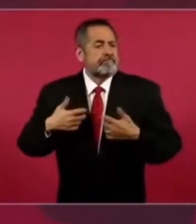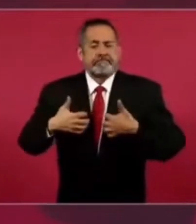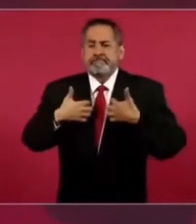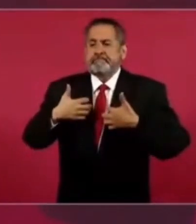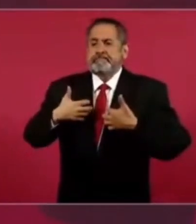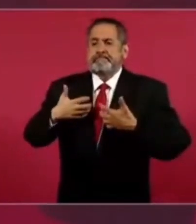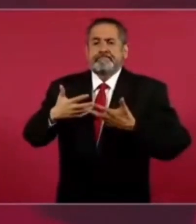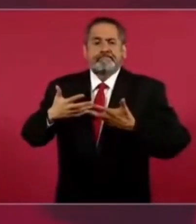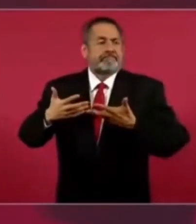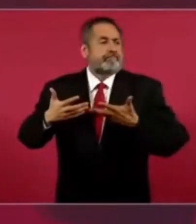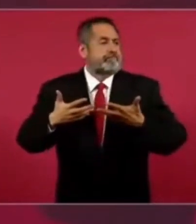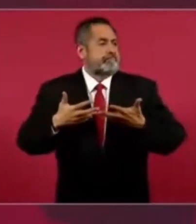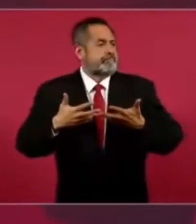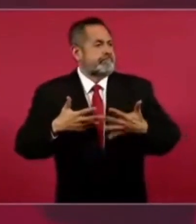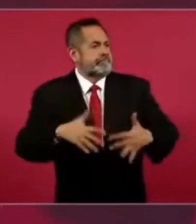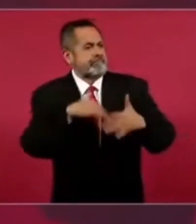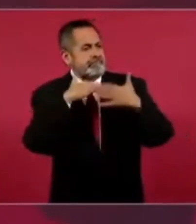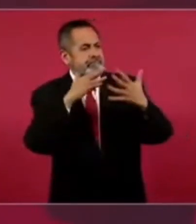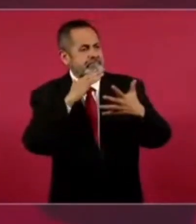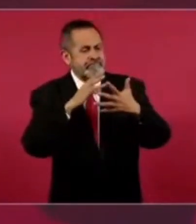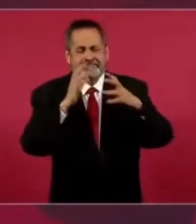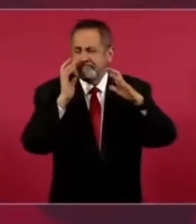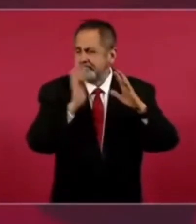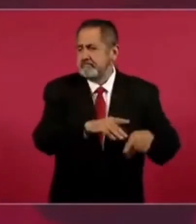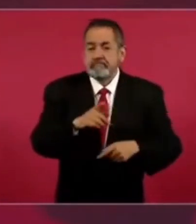después del fraude, llantos,